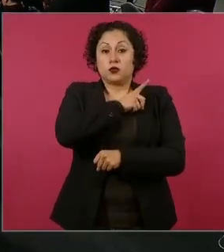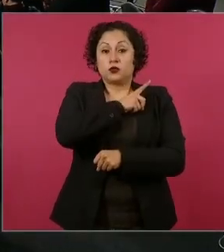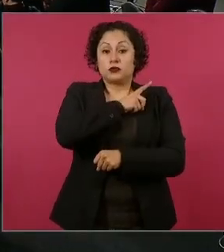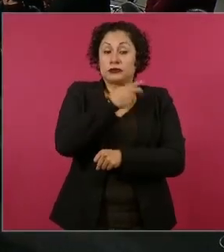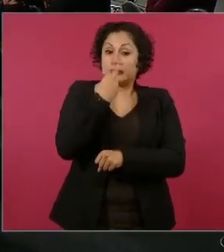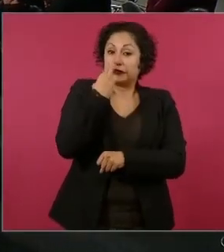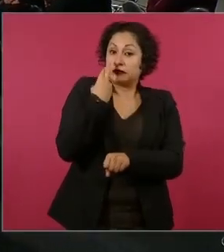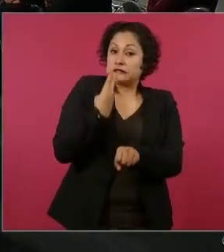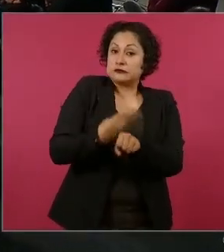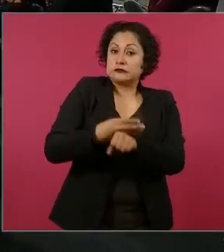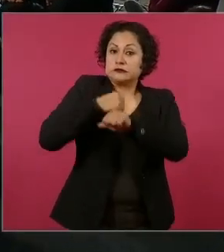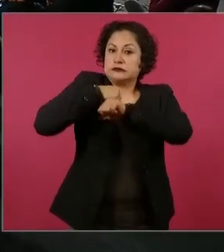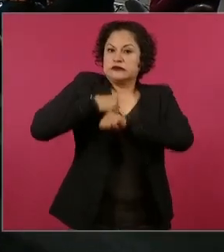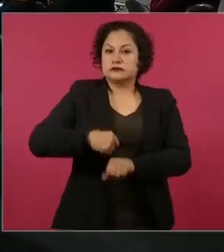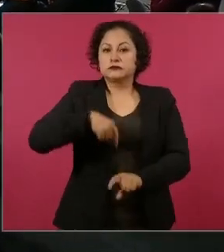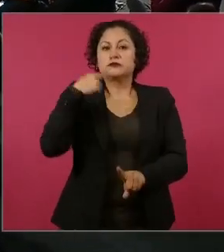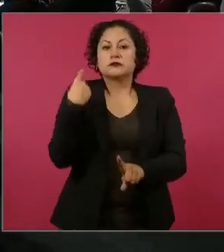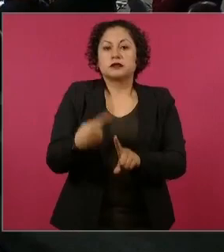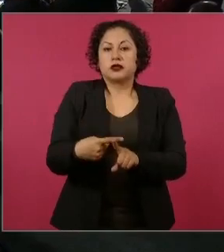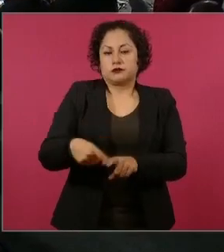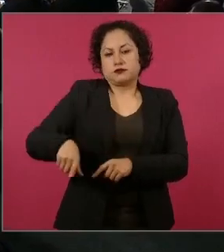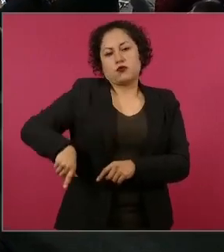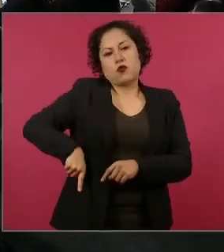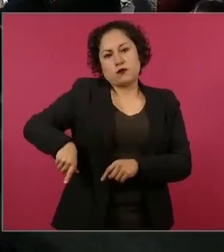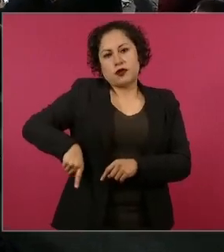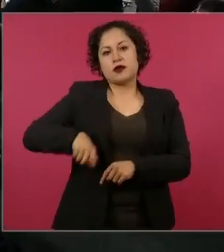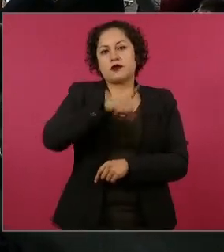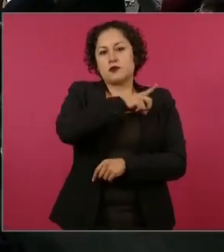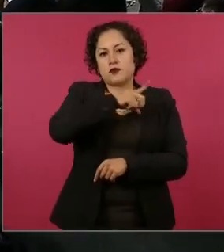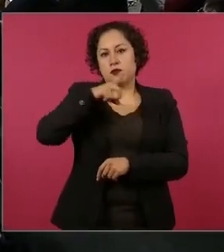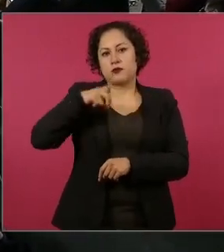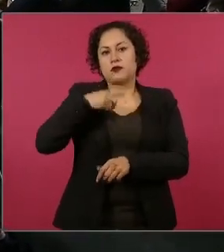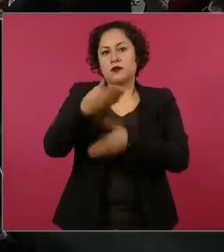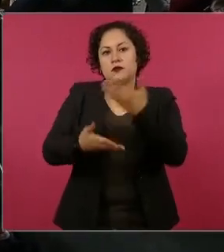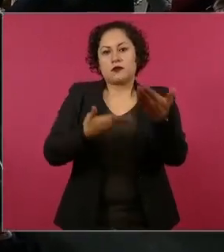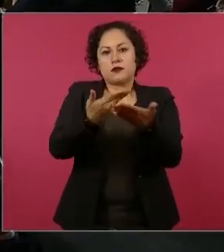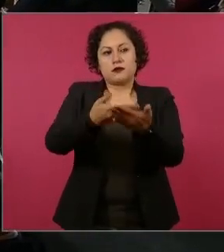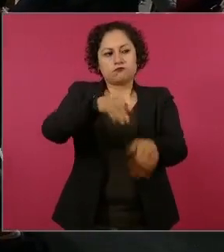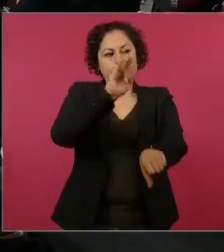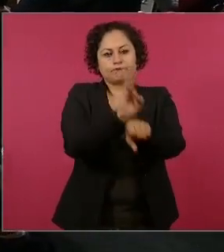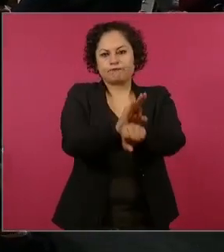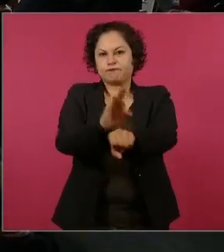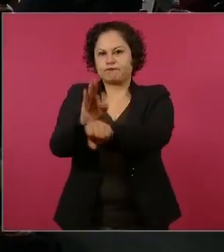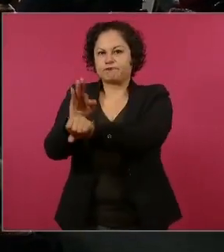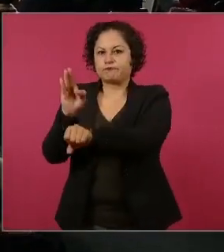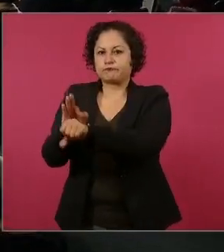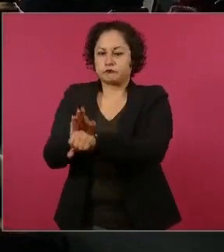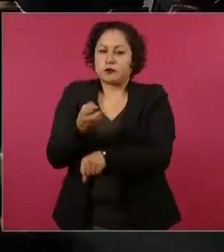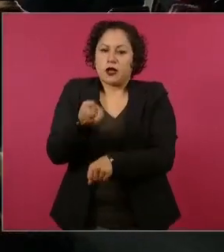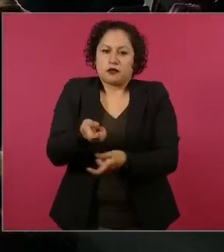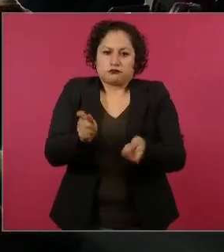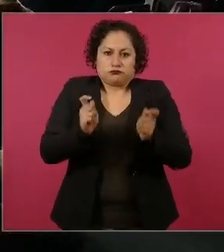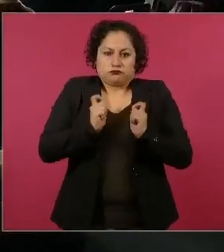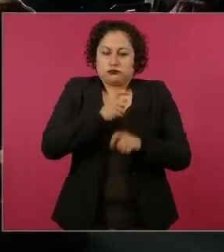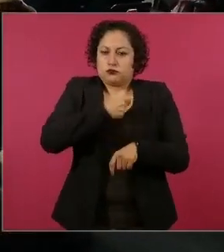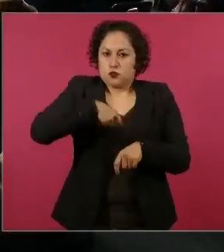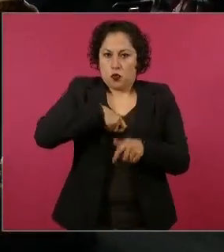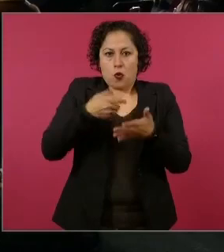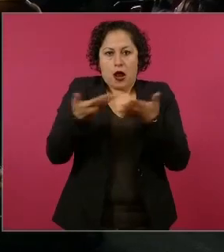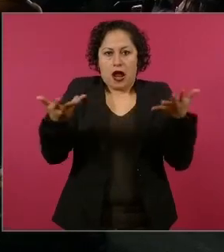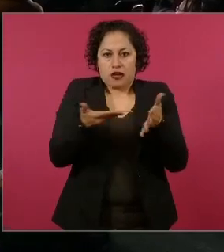a la salud y es lo que estamos haciendo. Ahora sí, Zoe, adelante. Ah, no, pero va el